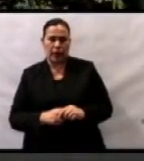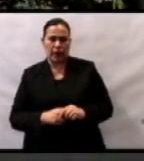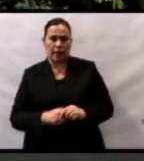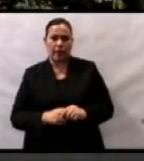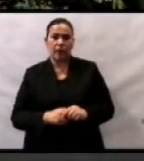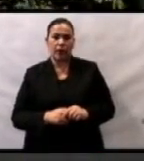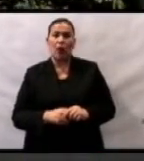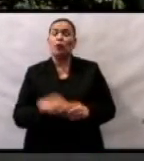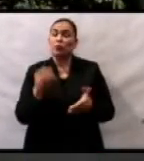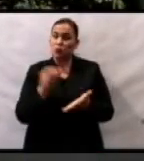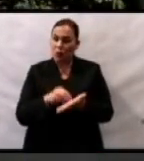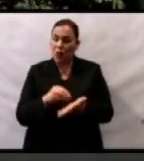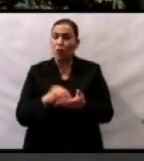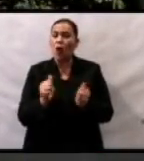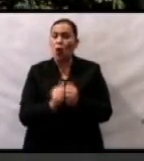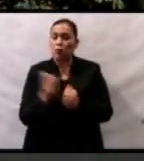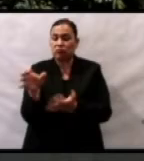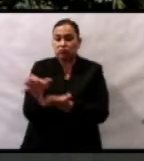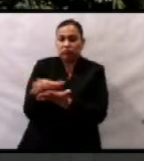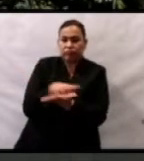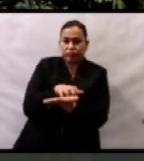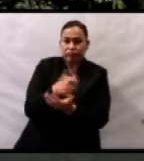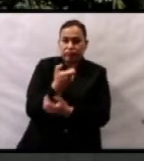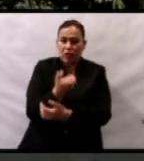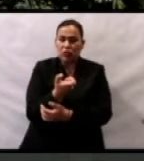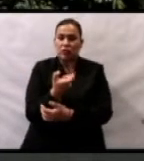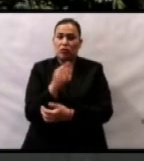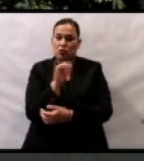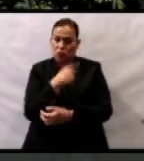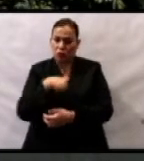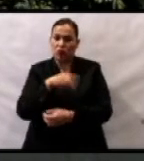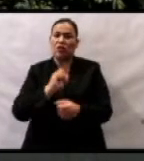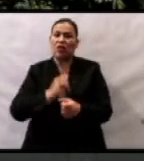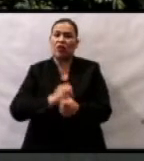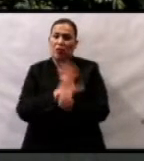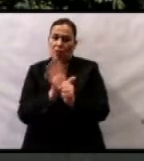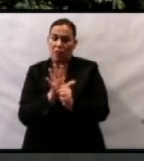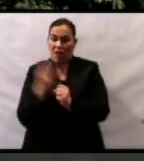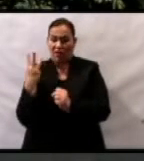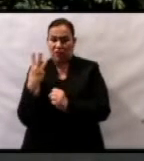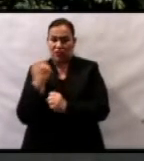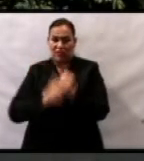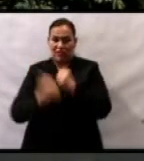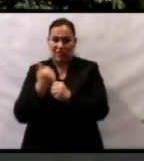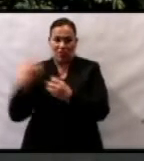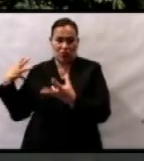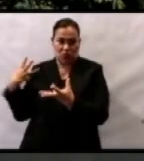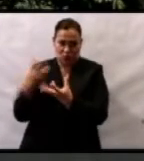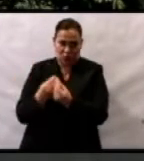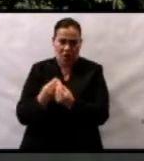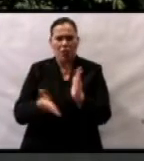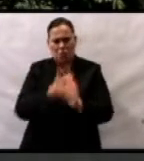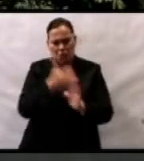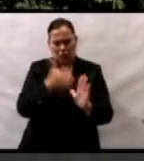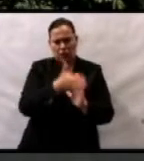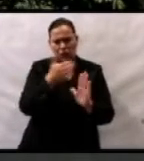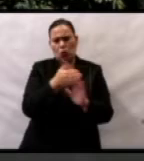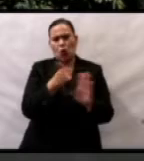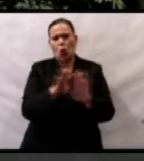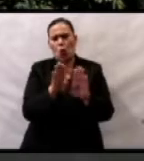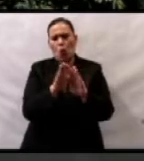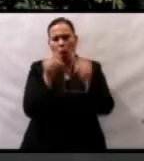Con las limitaciones presupuestales de la pandemia, en estos 3 años consolidamos obras destinadas a la salud de